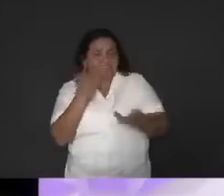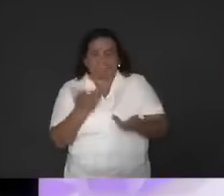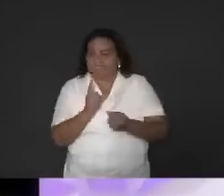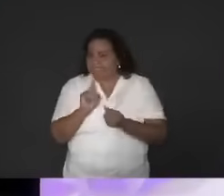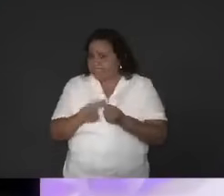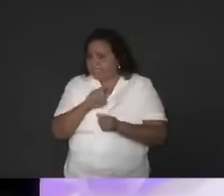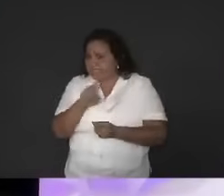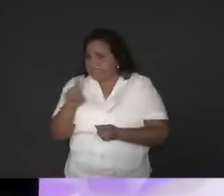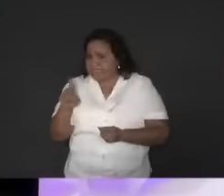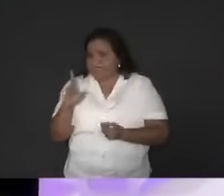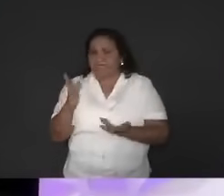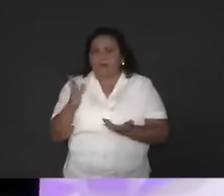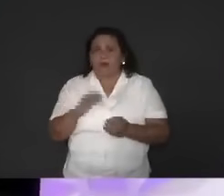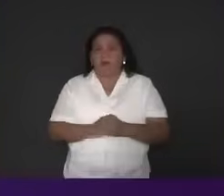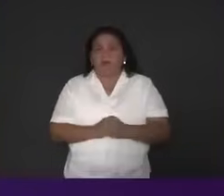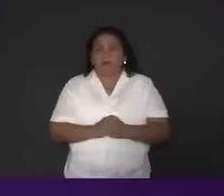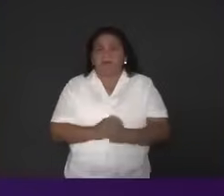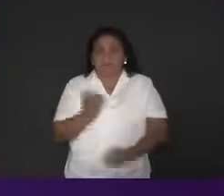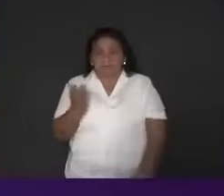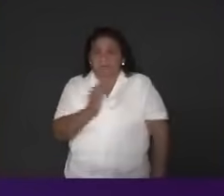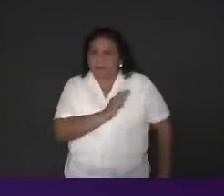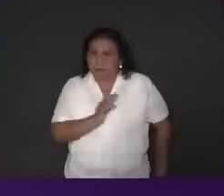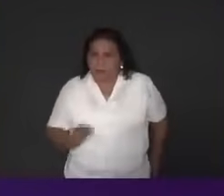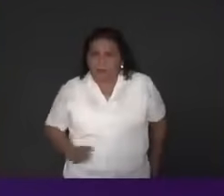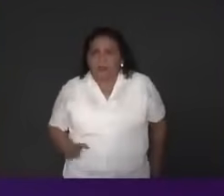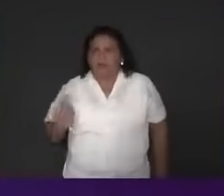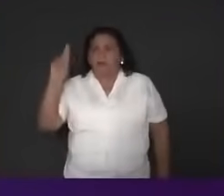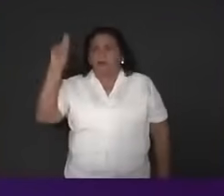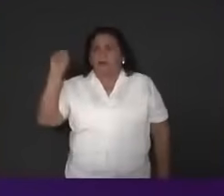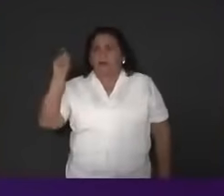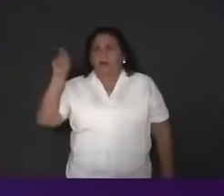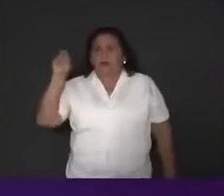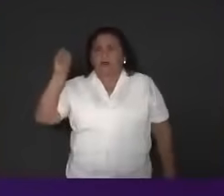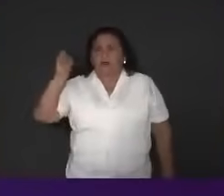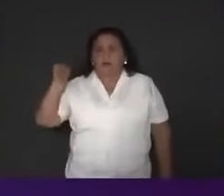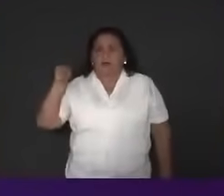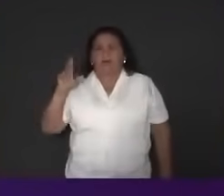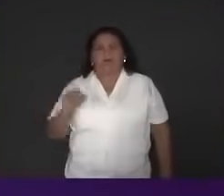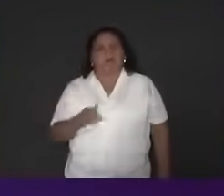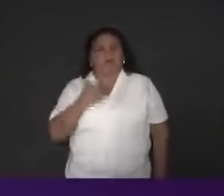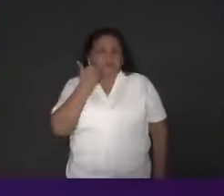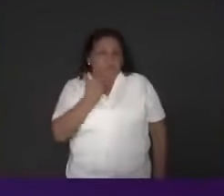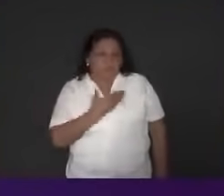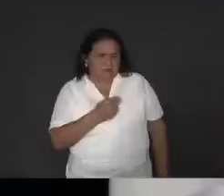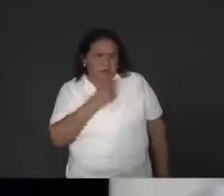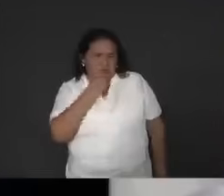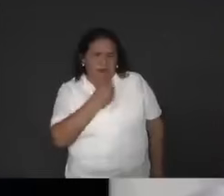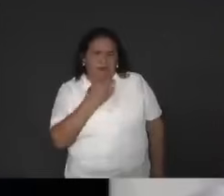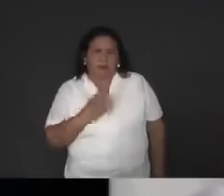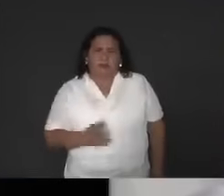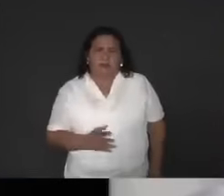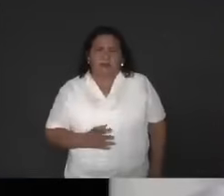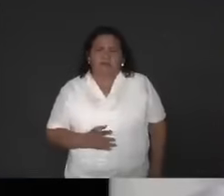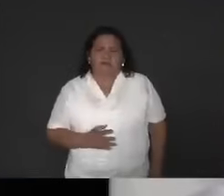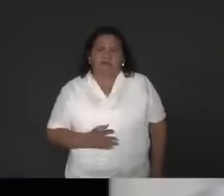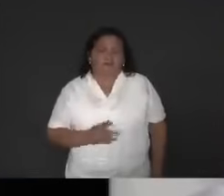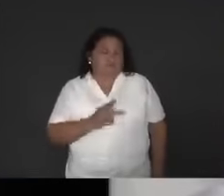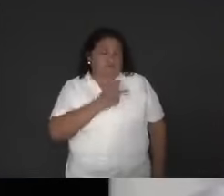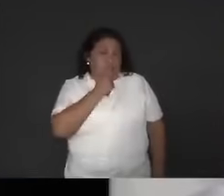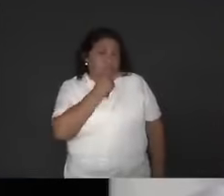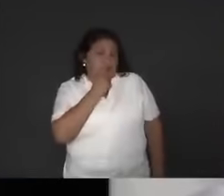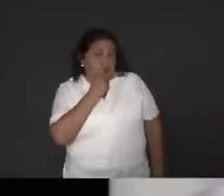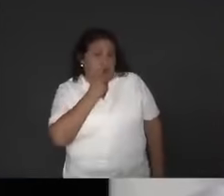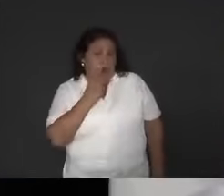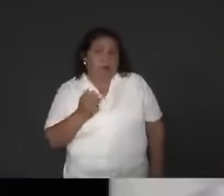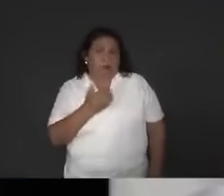¿Alguien más? Candidato Hernán Barrera. Quisiera yo también comentar las palabras del presidente López